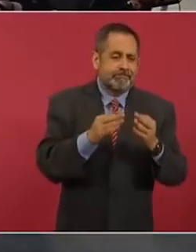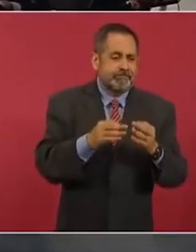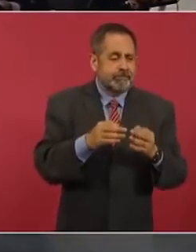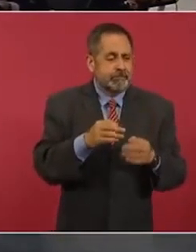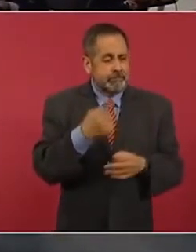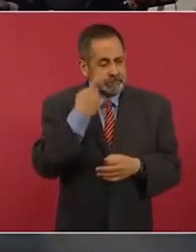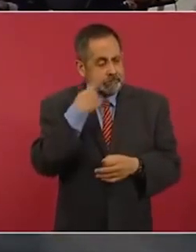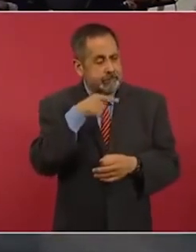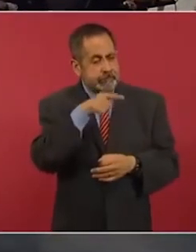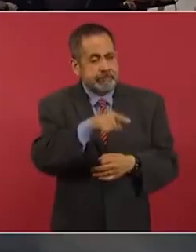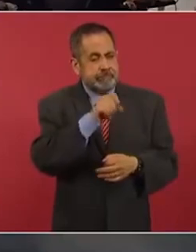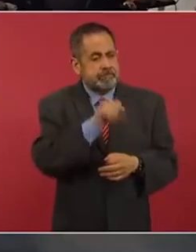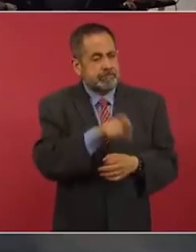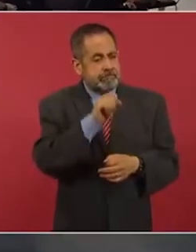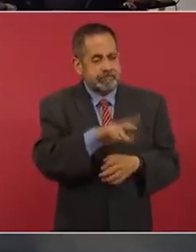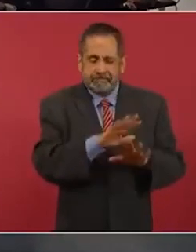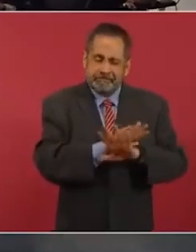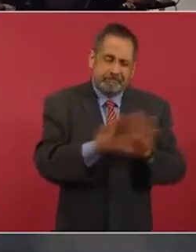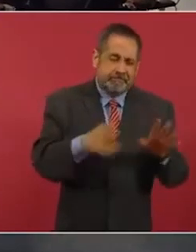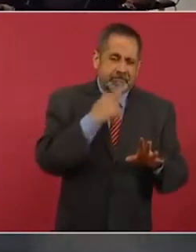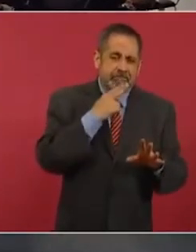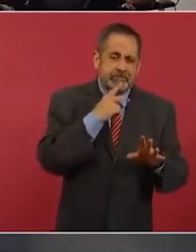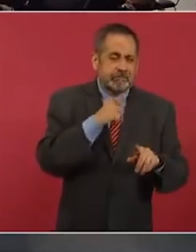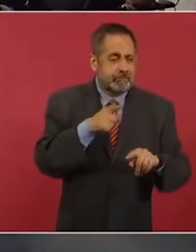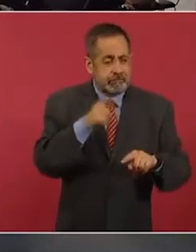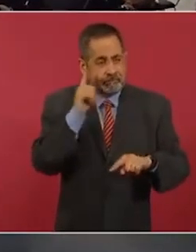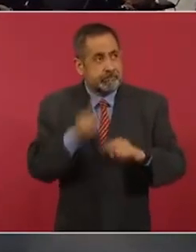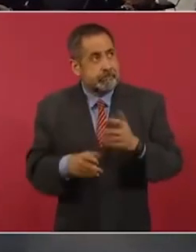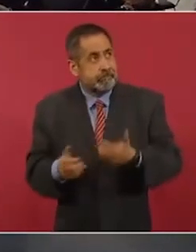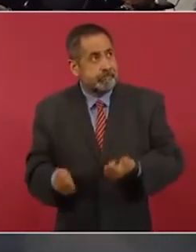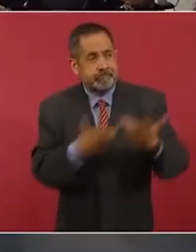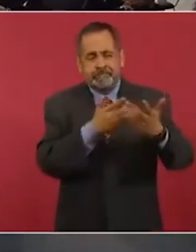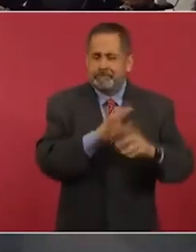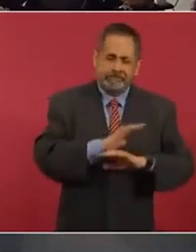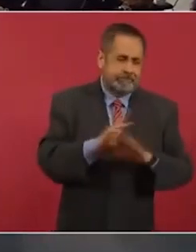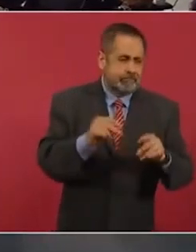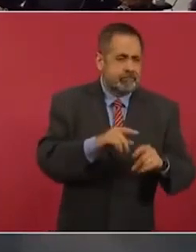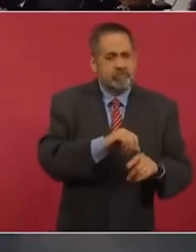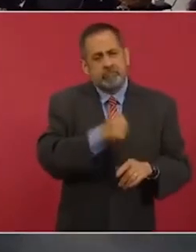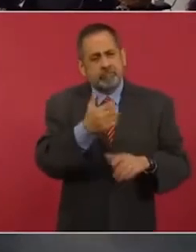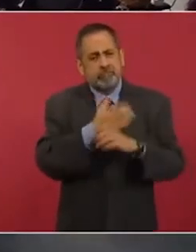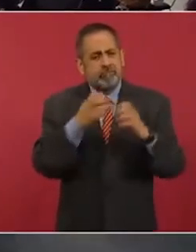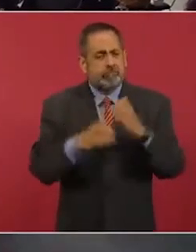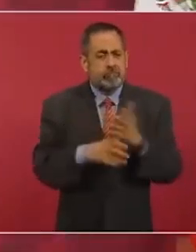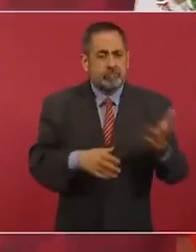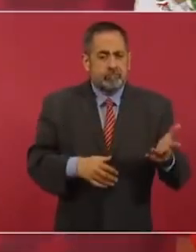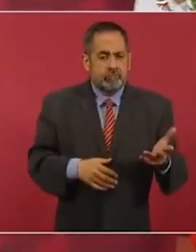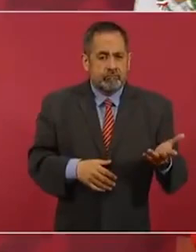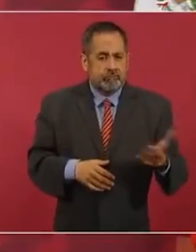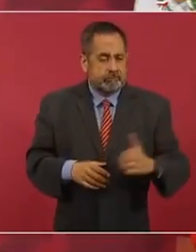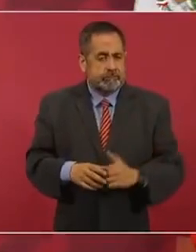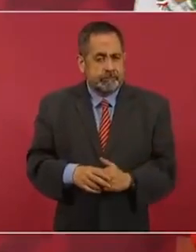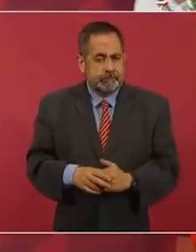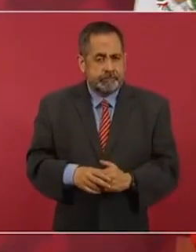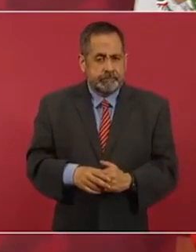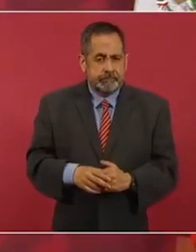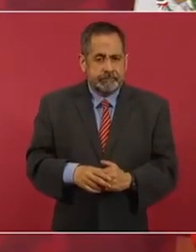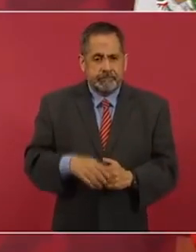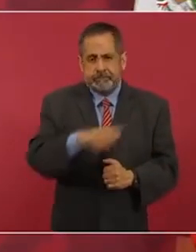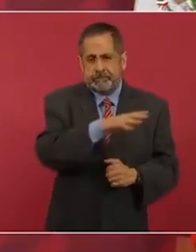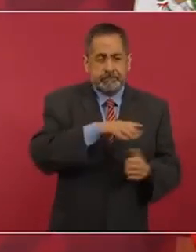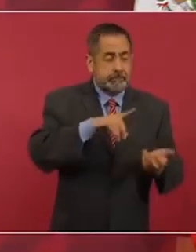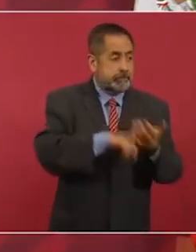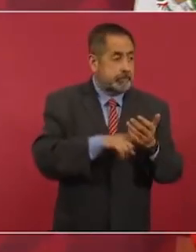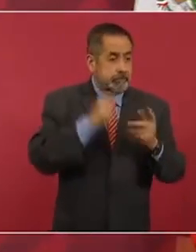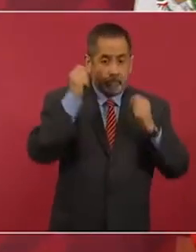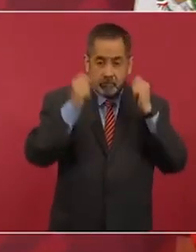el uso del suelo, ya no utilices esto, porque además estamos hablando de las zonas turísticas